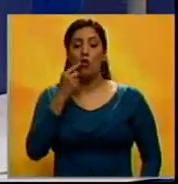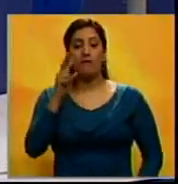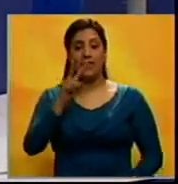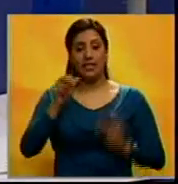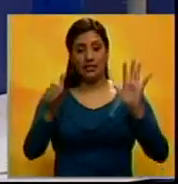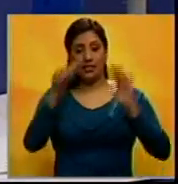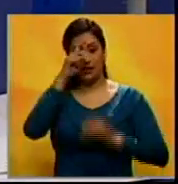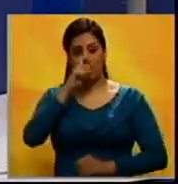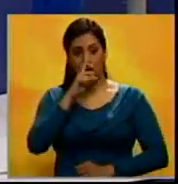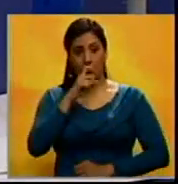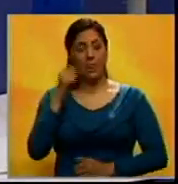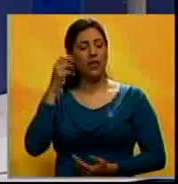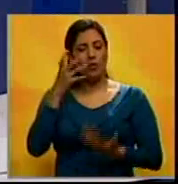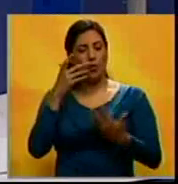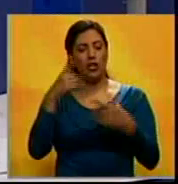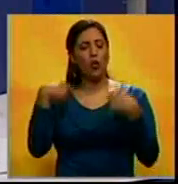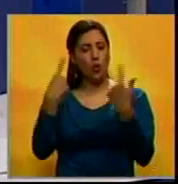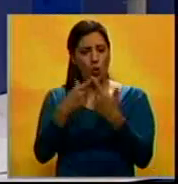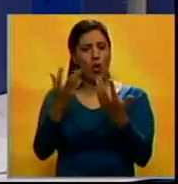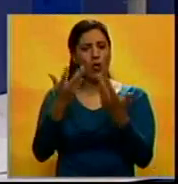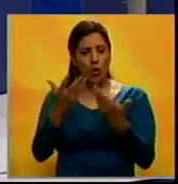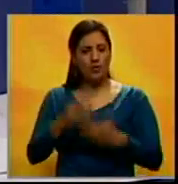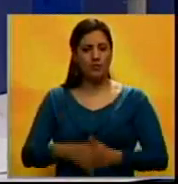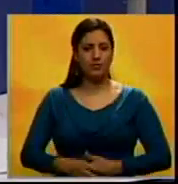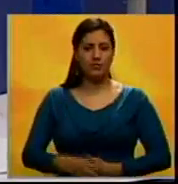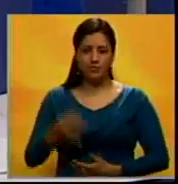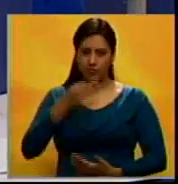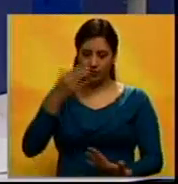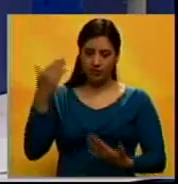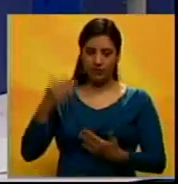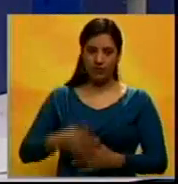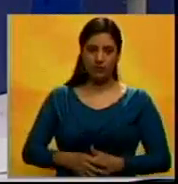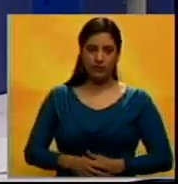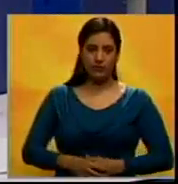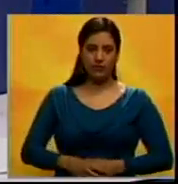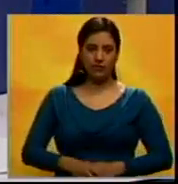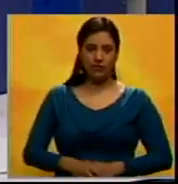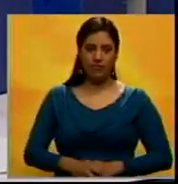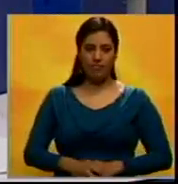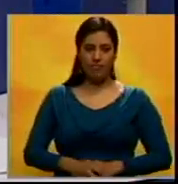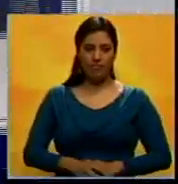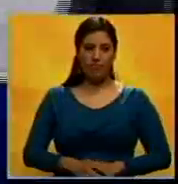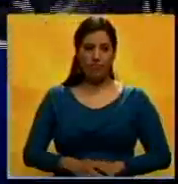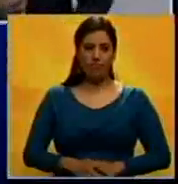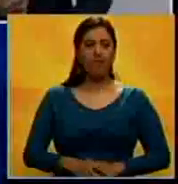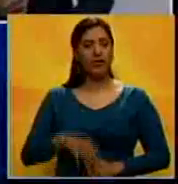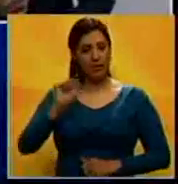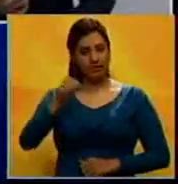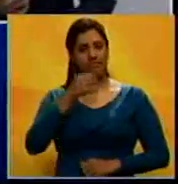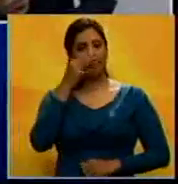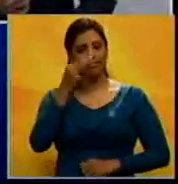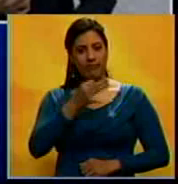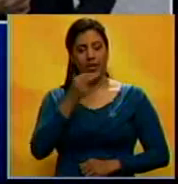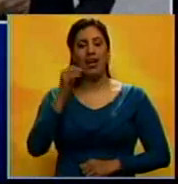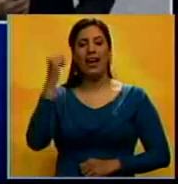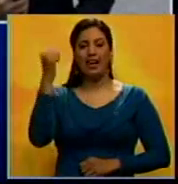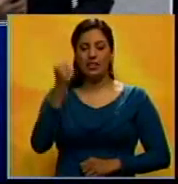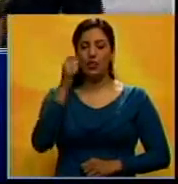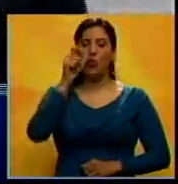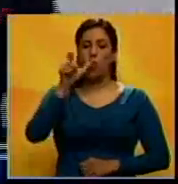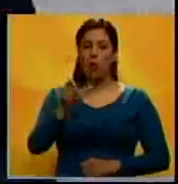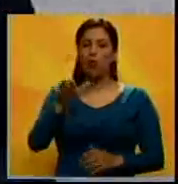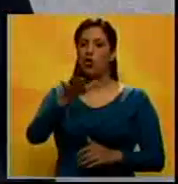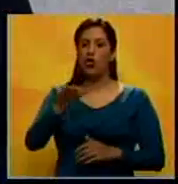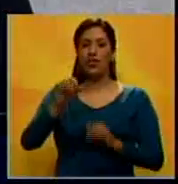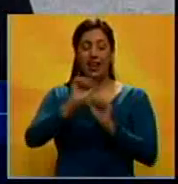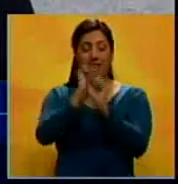Rojas, de 26 años. Euclides Sotillo, desde el lugar, nos amplía. Adelante, Euclides. Buenas tardes. Cuéntanos. Así es, buenas tardes. El crimen de este